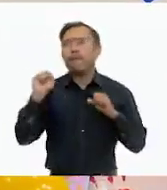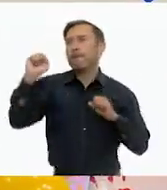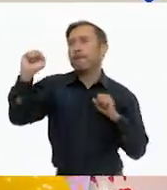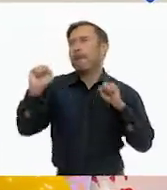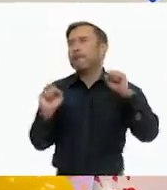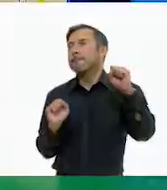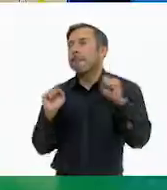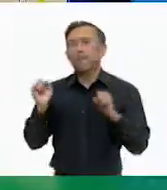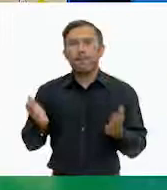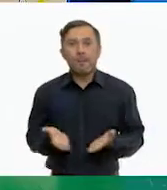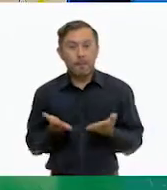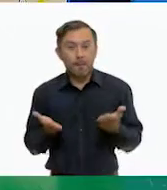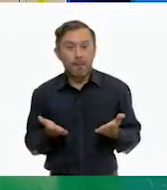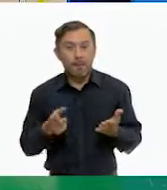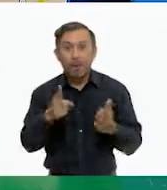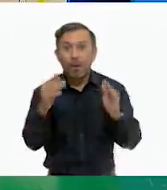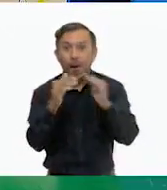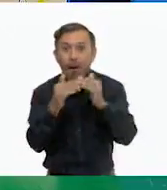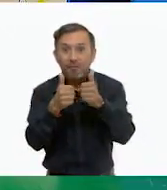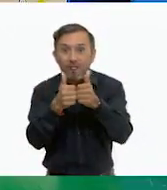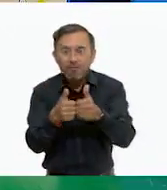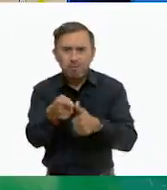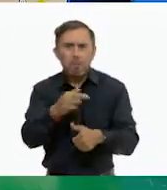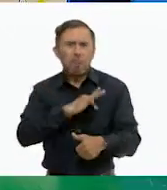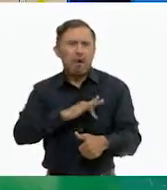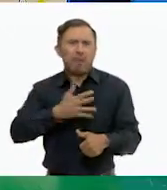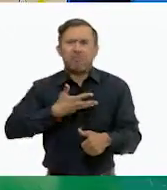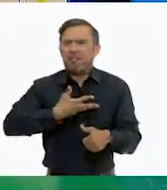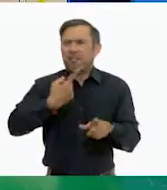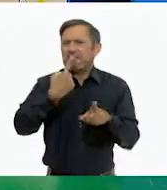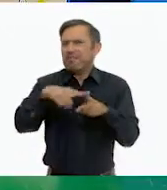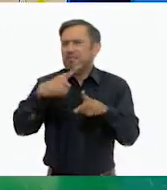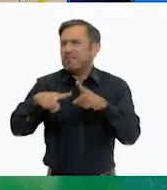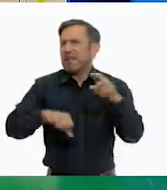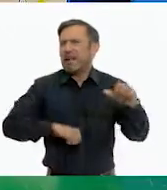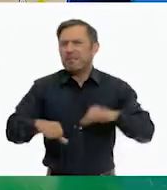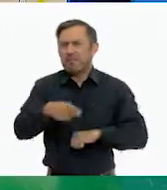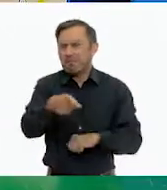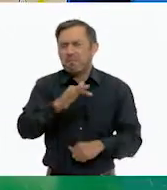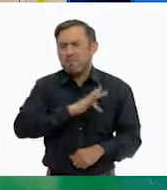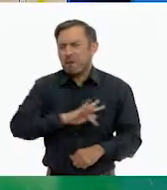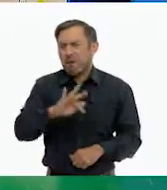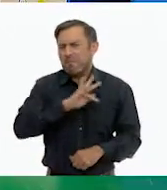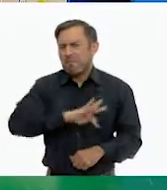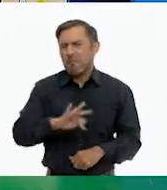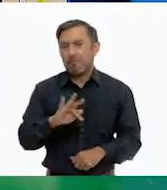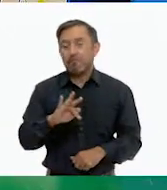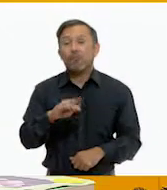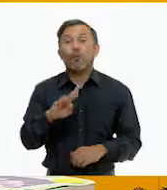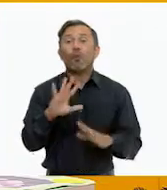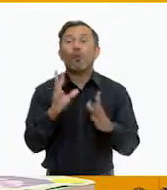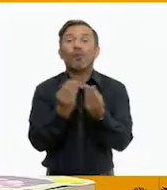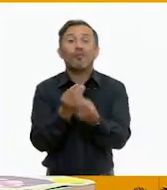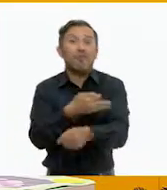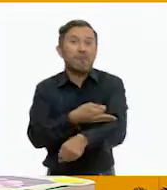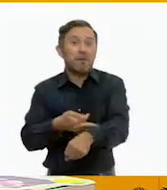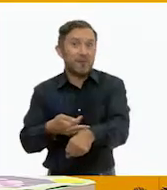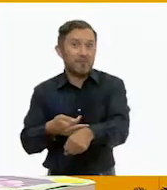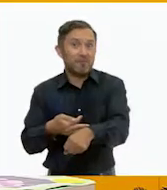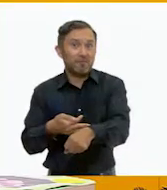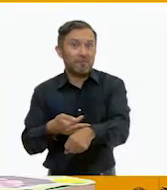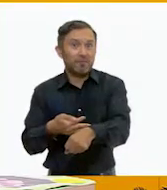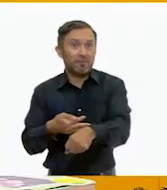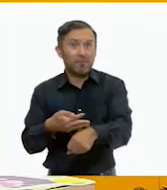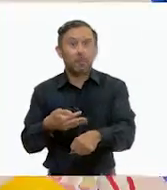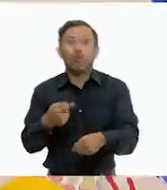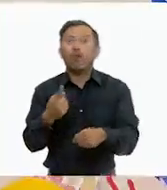casa, puedes hacer muchísimas actividades y los puedes hacer en familia. Vamos a